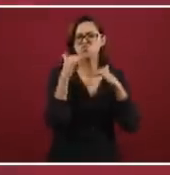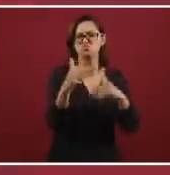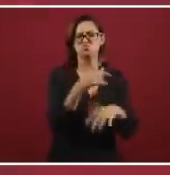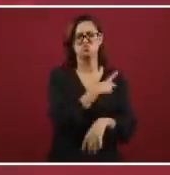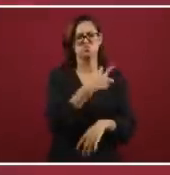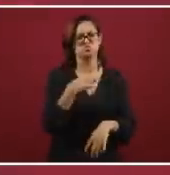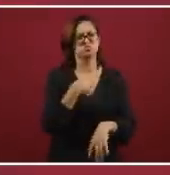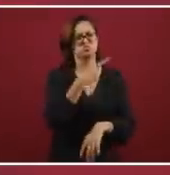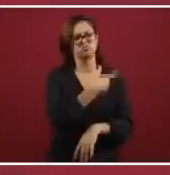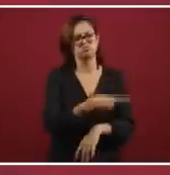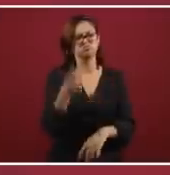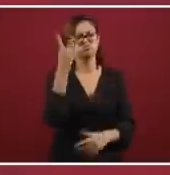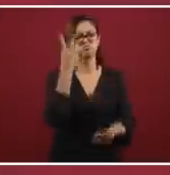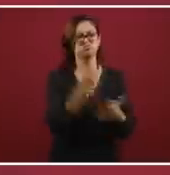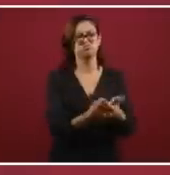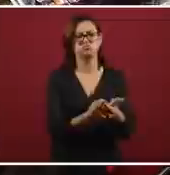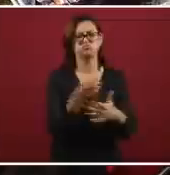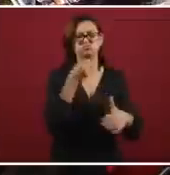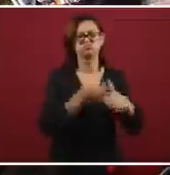cárcel,